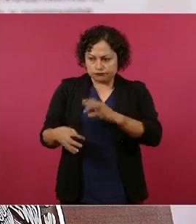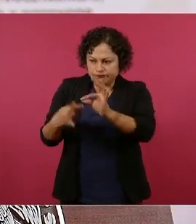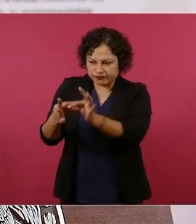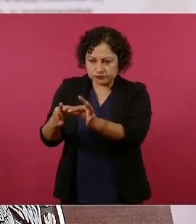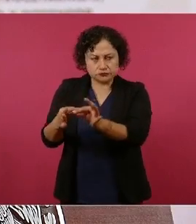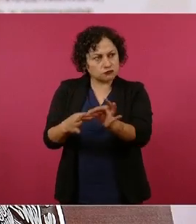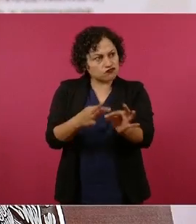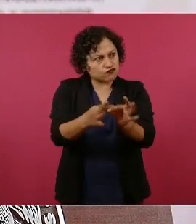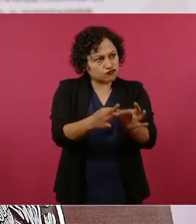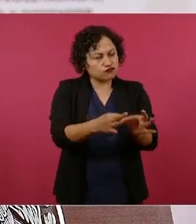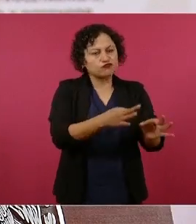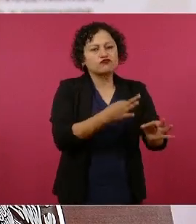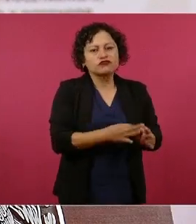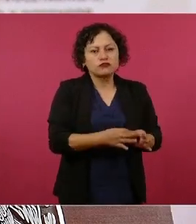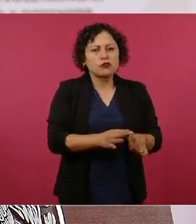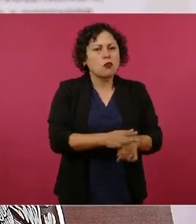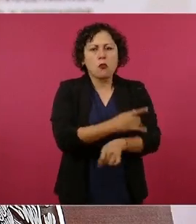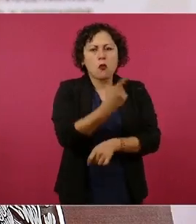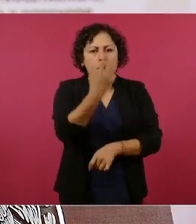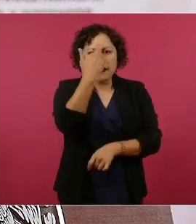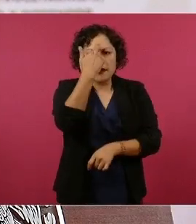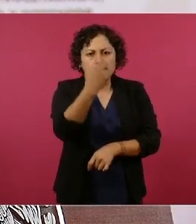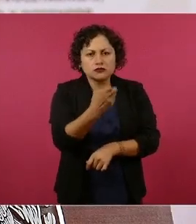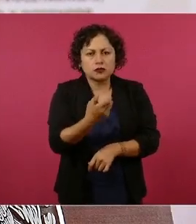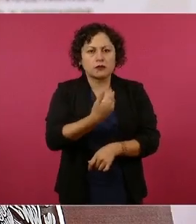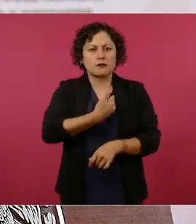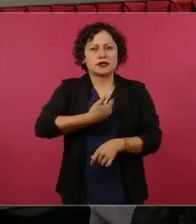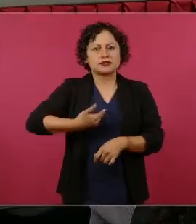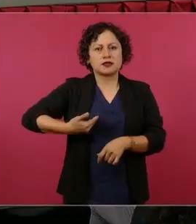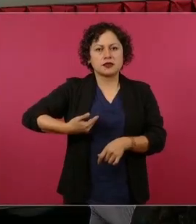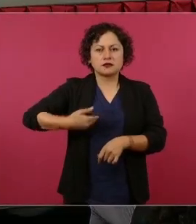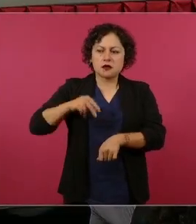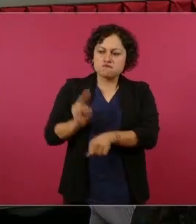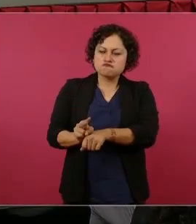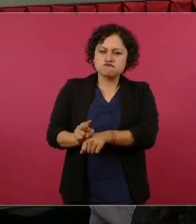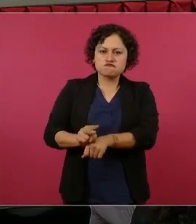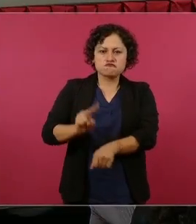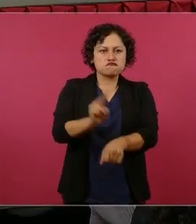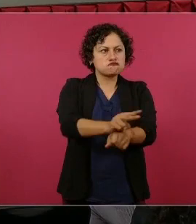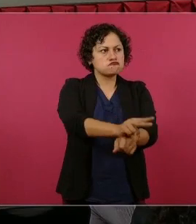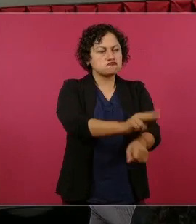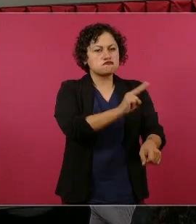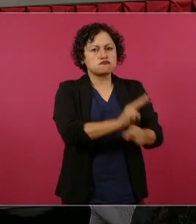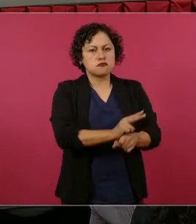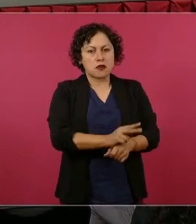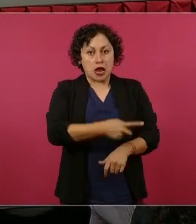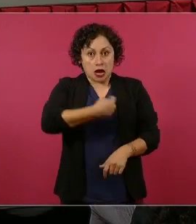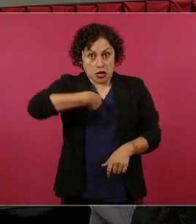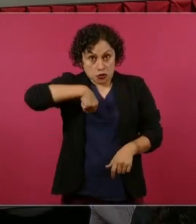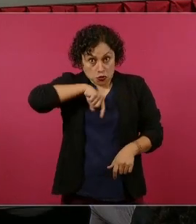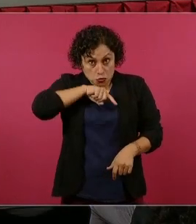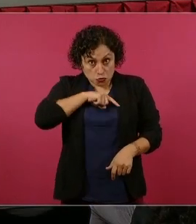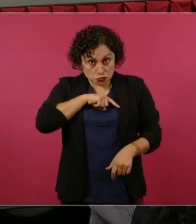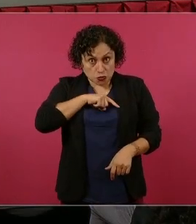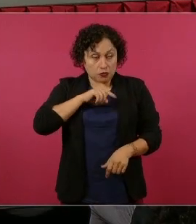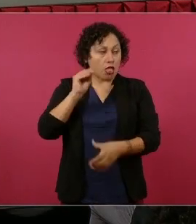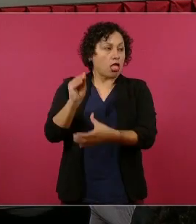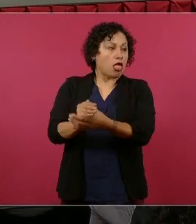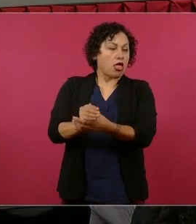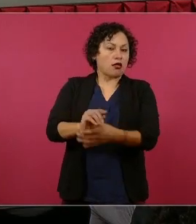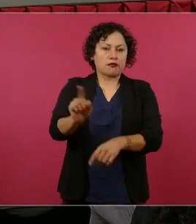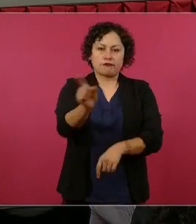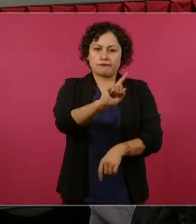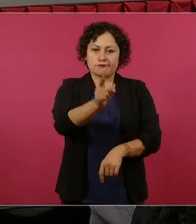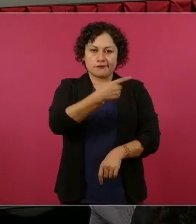Hemos informado al presidente todos los días, hemos informado cómo avanzan las plantas y nos